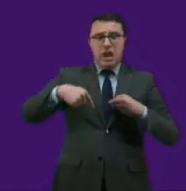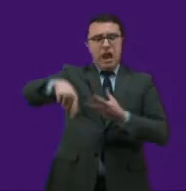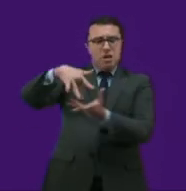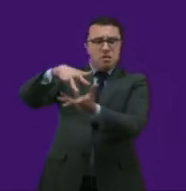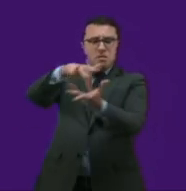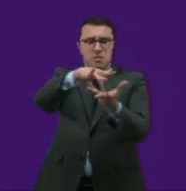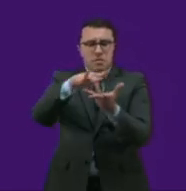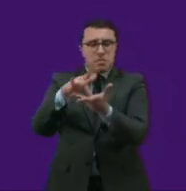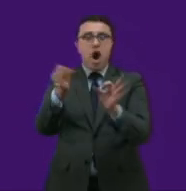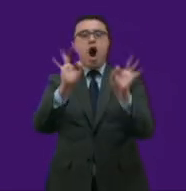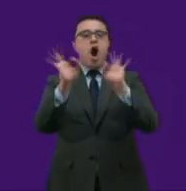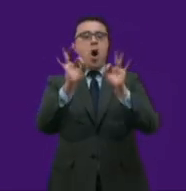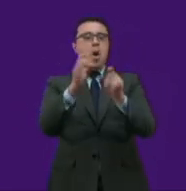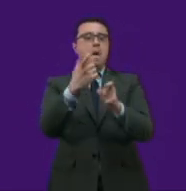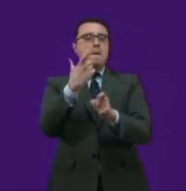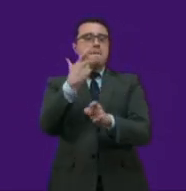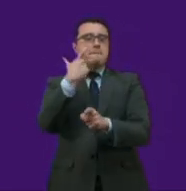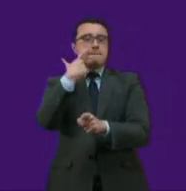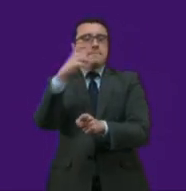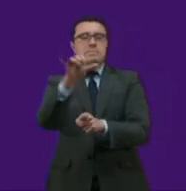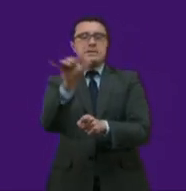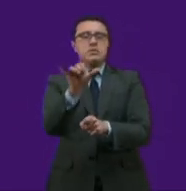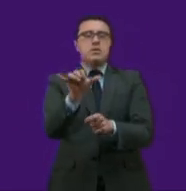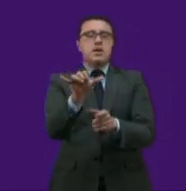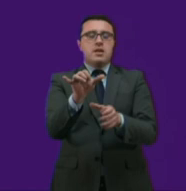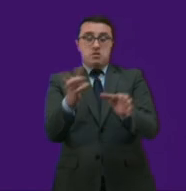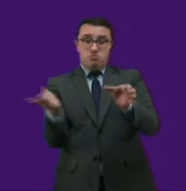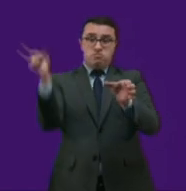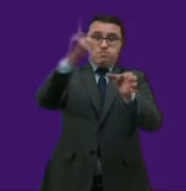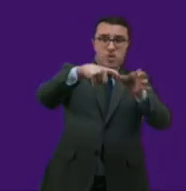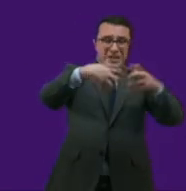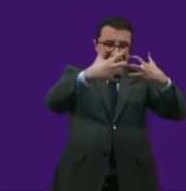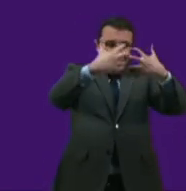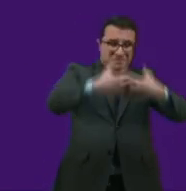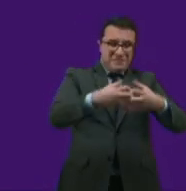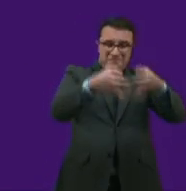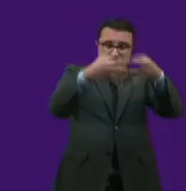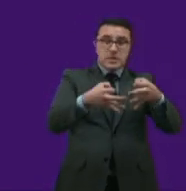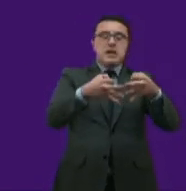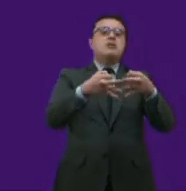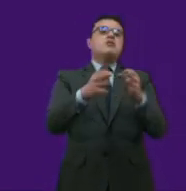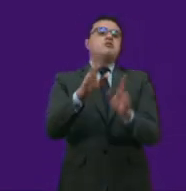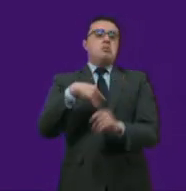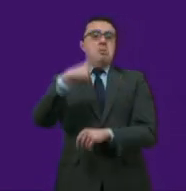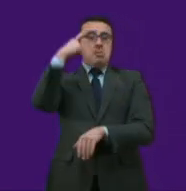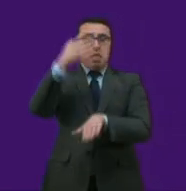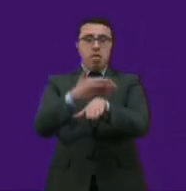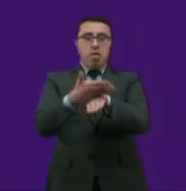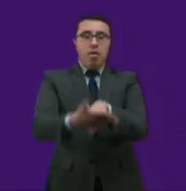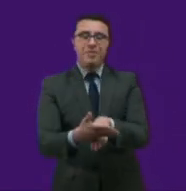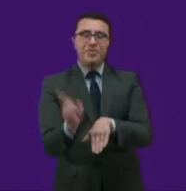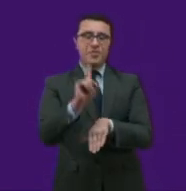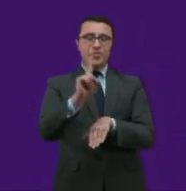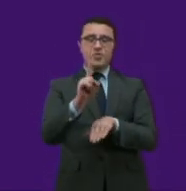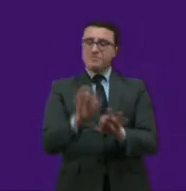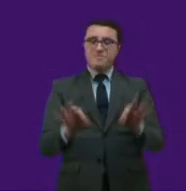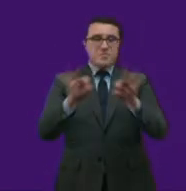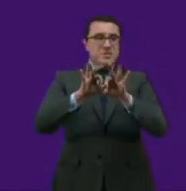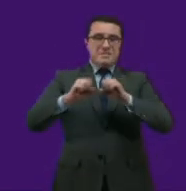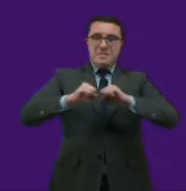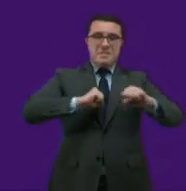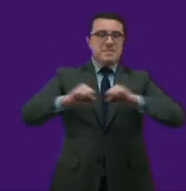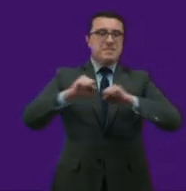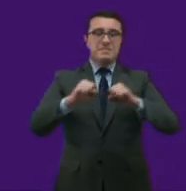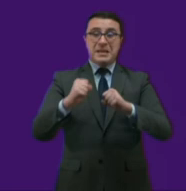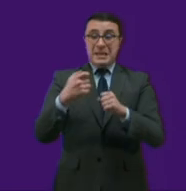siendo parte pues de lo que es el negocio. Entonces creo que nunca es tarde para hacerlo, hay que hacerlo en cualquier momento, mucho mejor si se hace